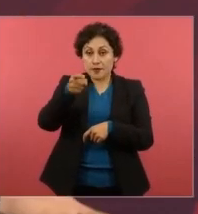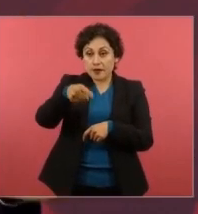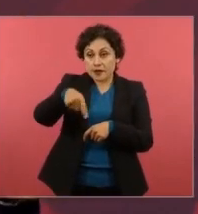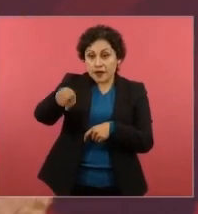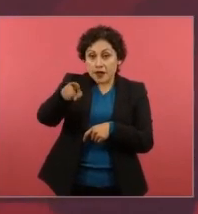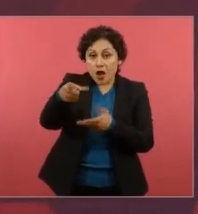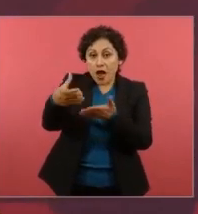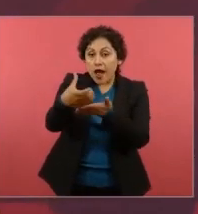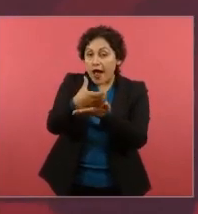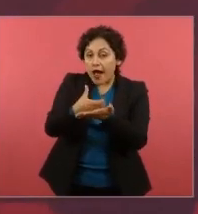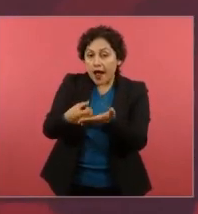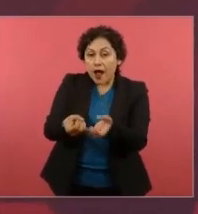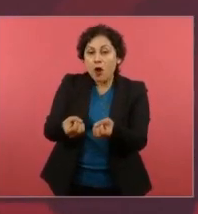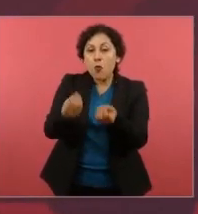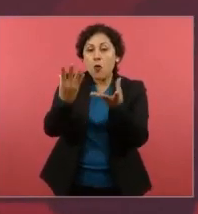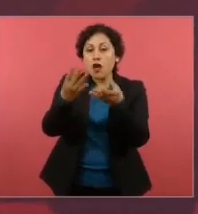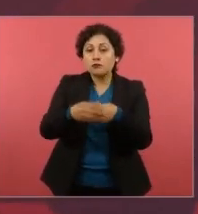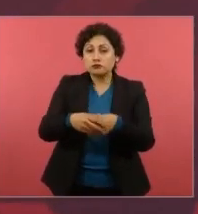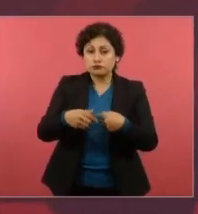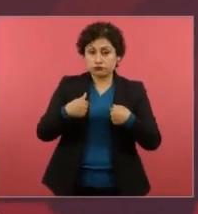que lo que yo gano.